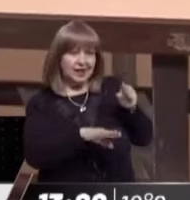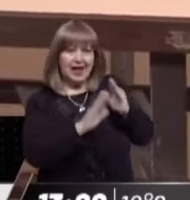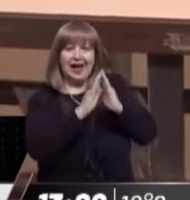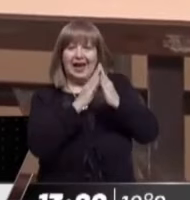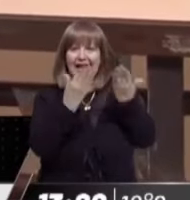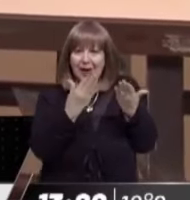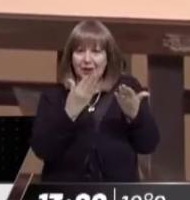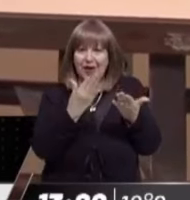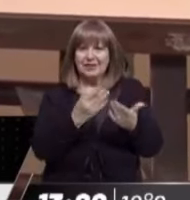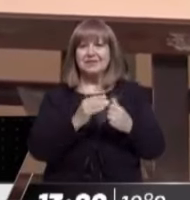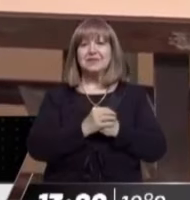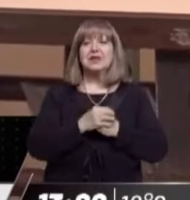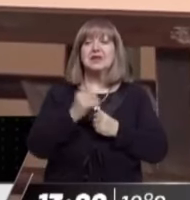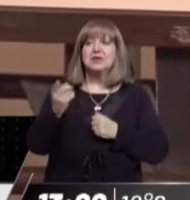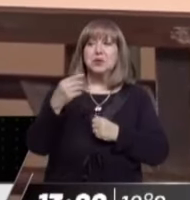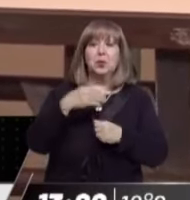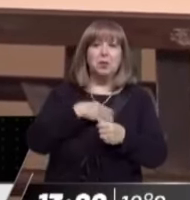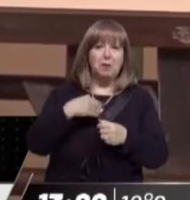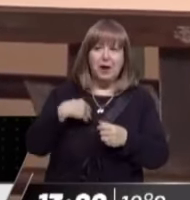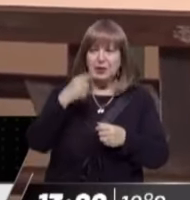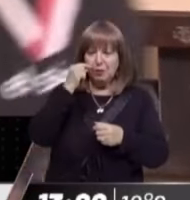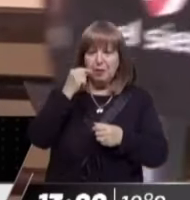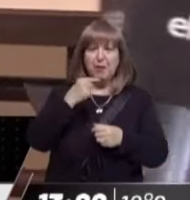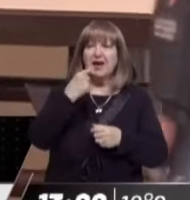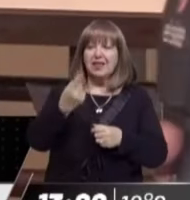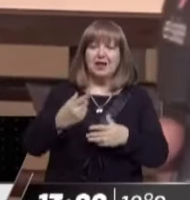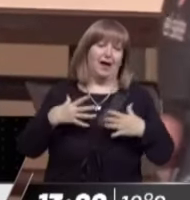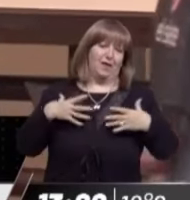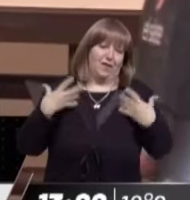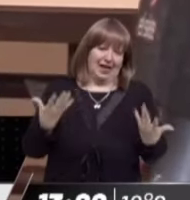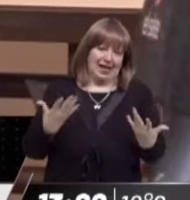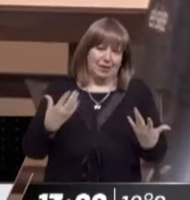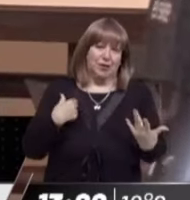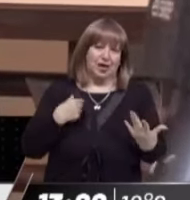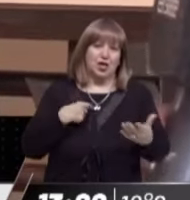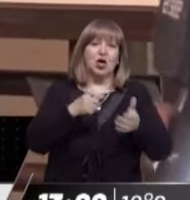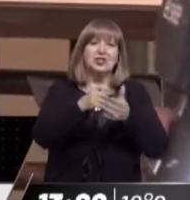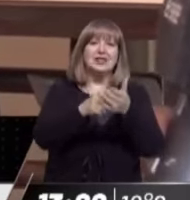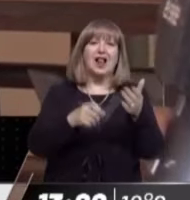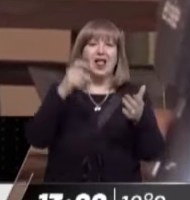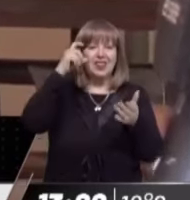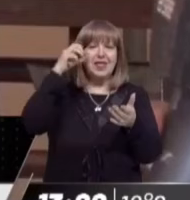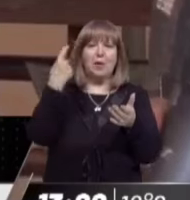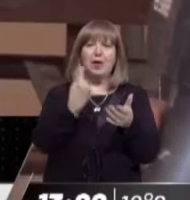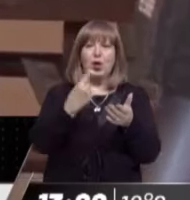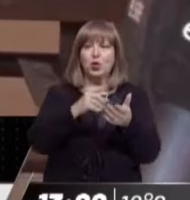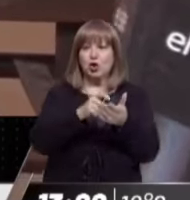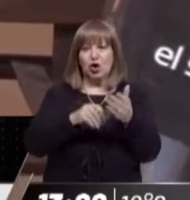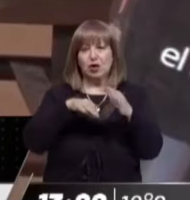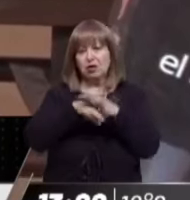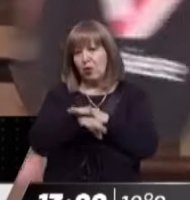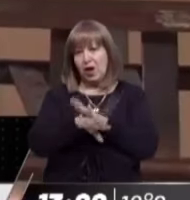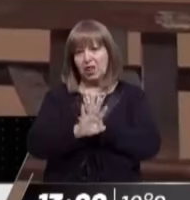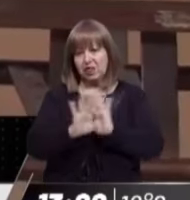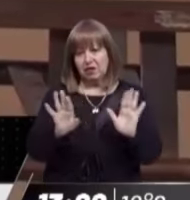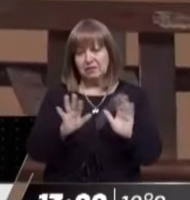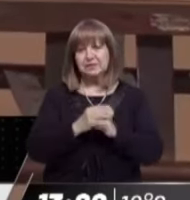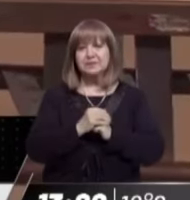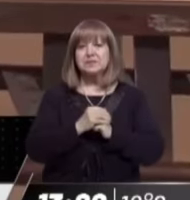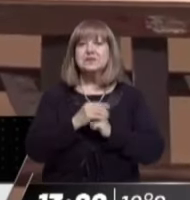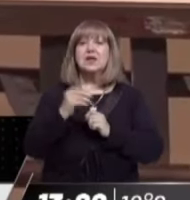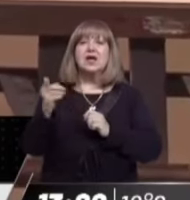Seguramente están felices. Claro, imagínate. ¿Y cómo lo haces? ¿O cómo los papás pueden incentivar a los chicos en la